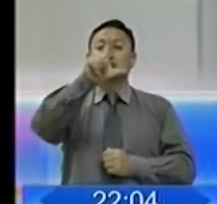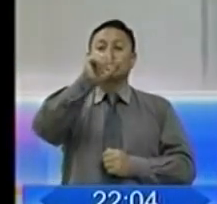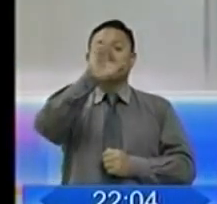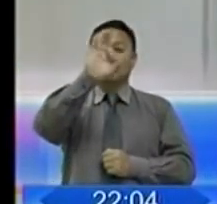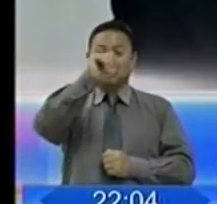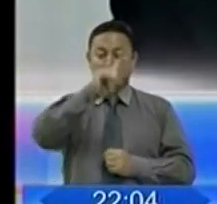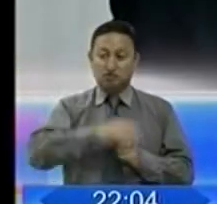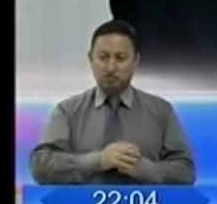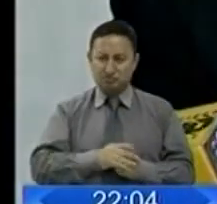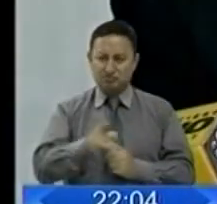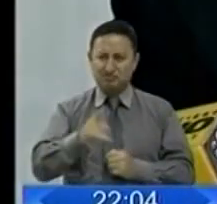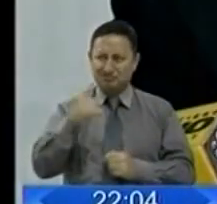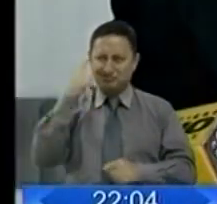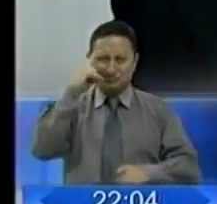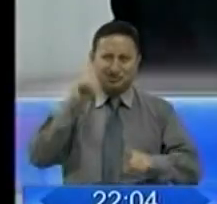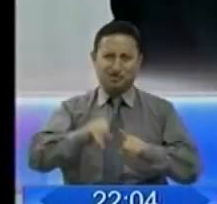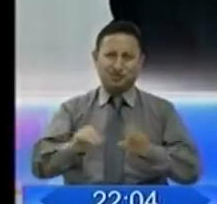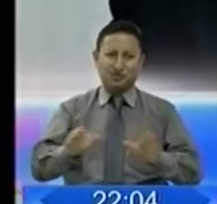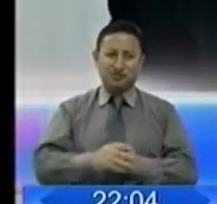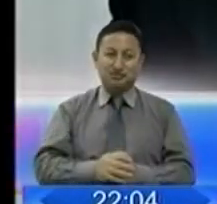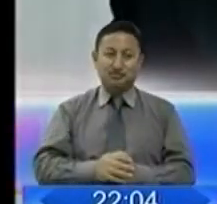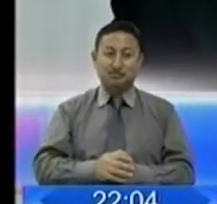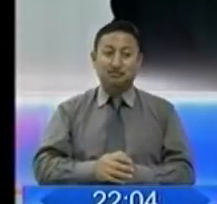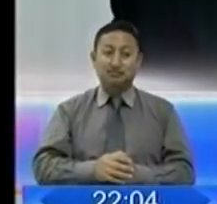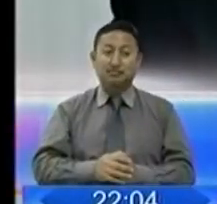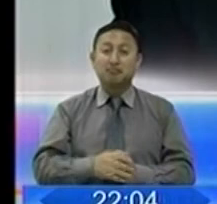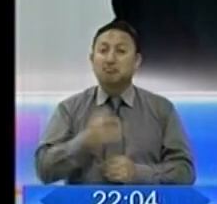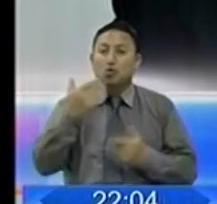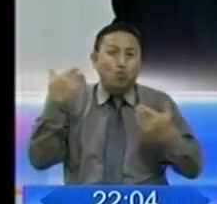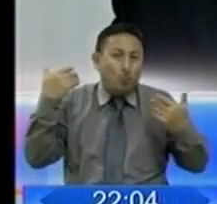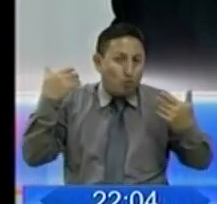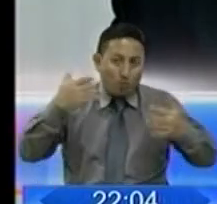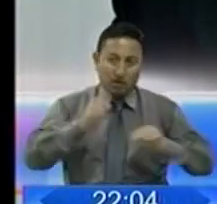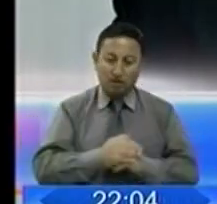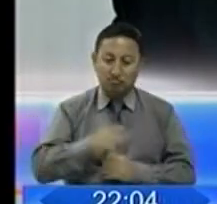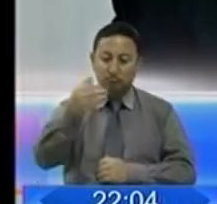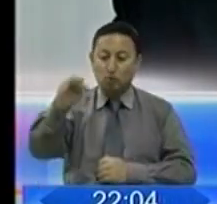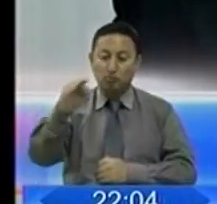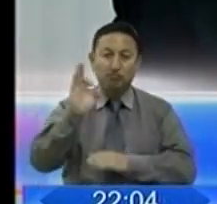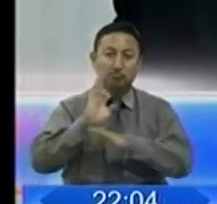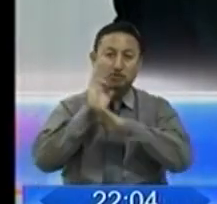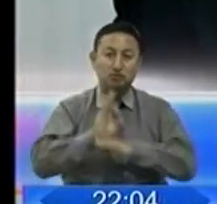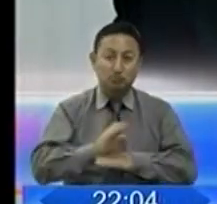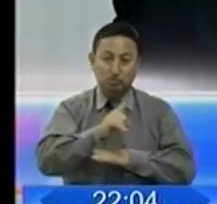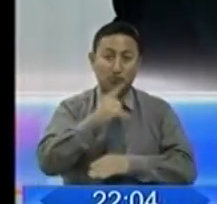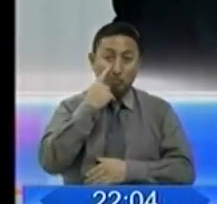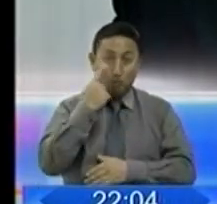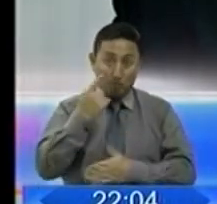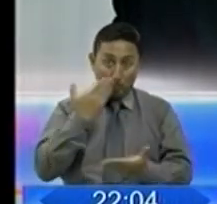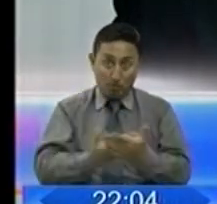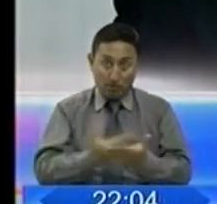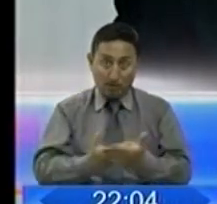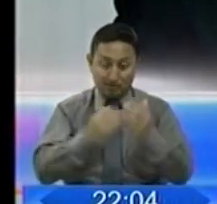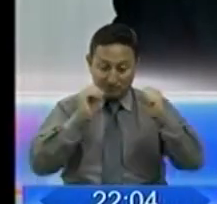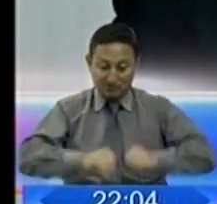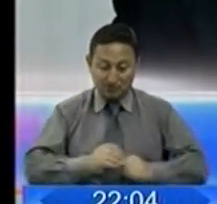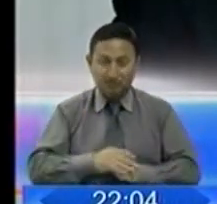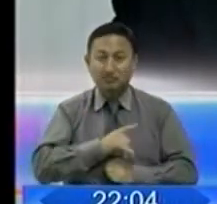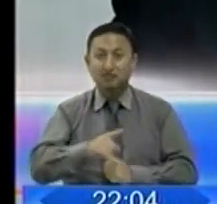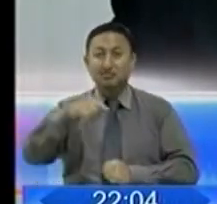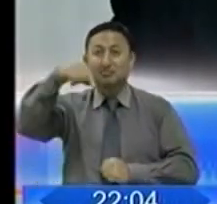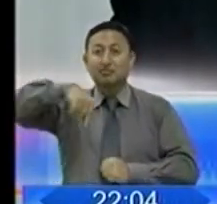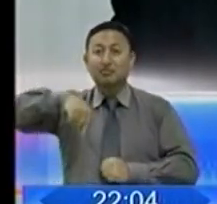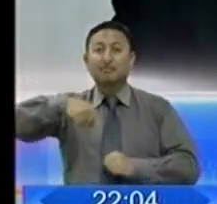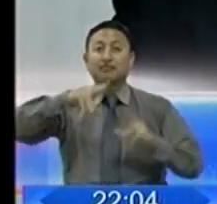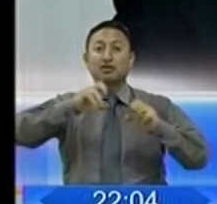Bonilla. Para que algo, un documento, un testimonio haga prueba, tiene que ser sometido al principio de